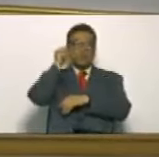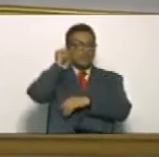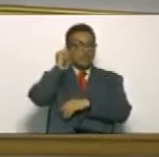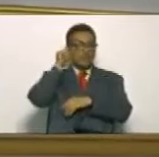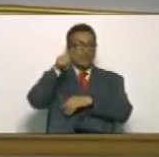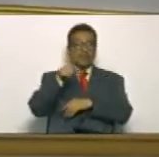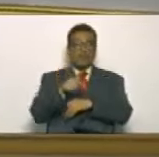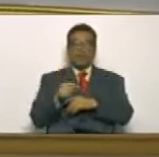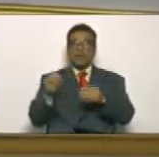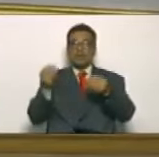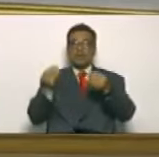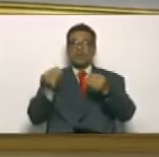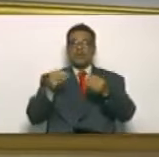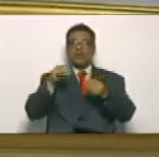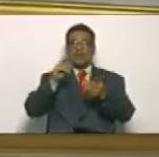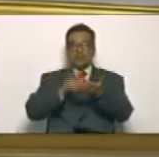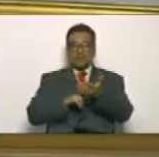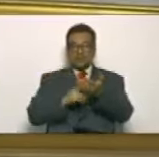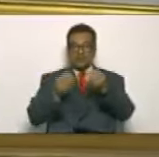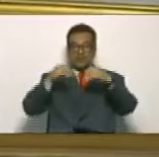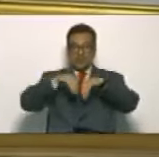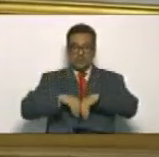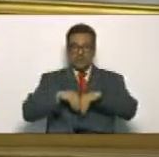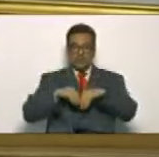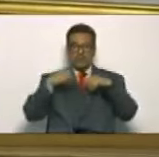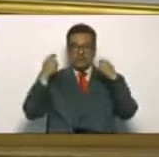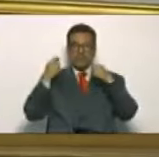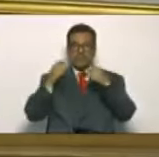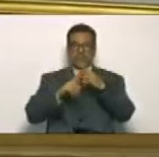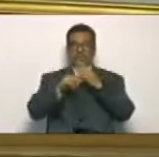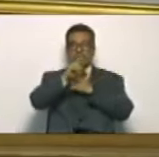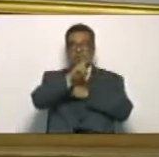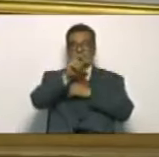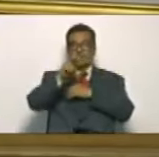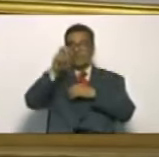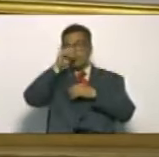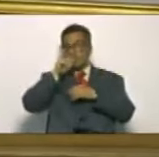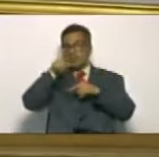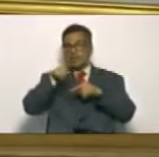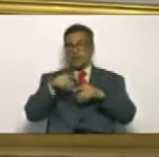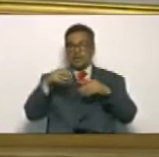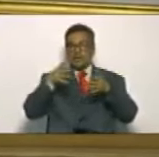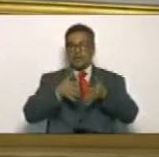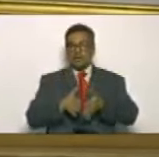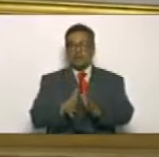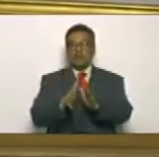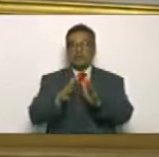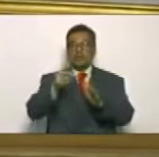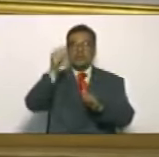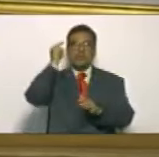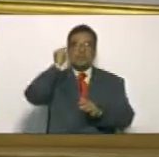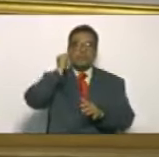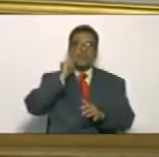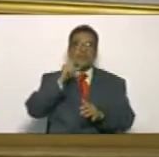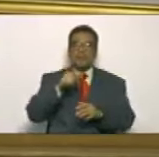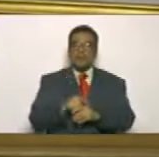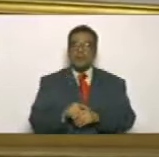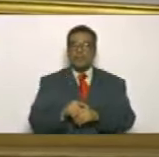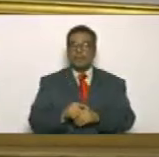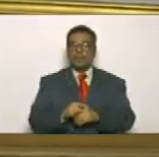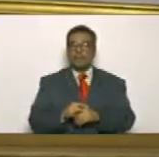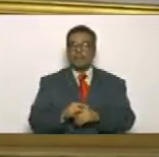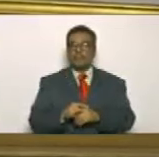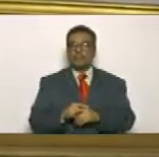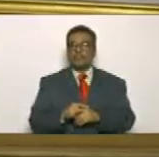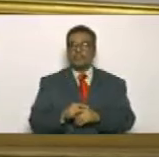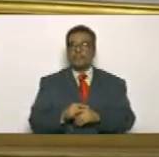honorables diputados que estén a favor de aprobar el acuerdo en conmemoración del 229 aniversario del natalicio del gran mariscal de Ayacucho, Antonio José